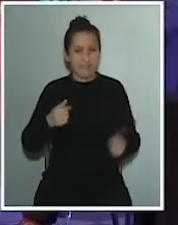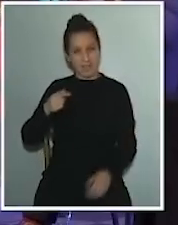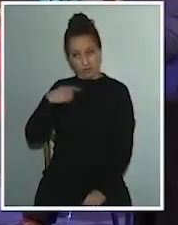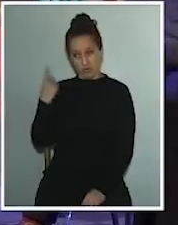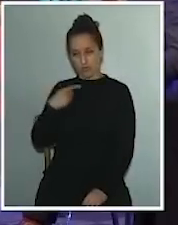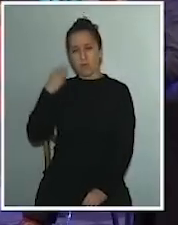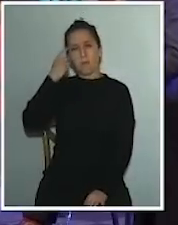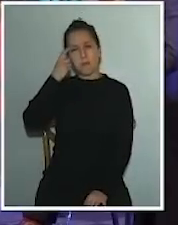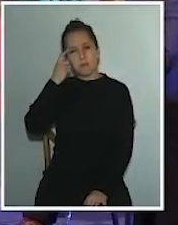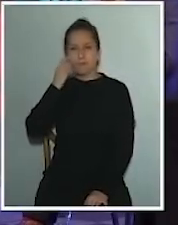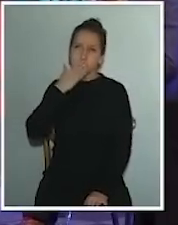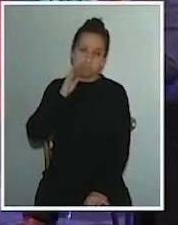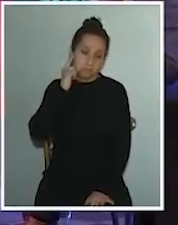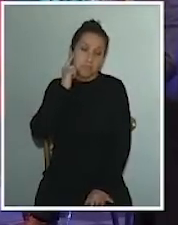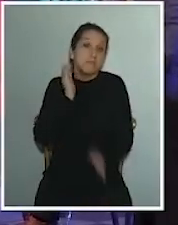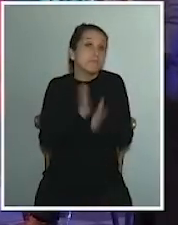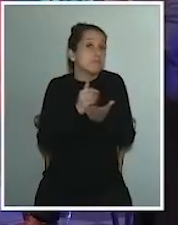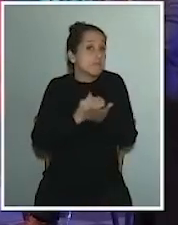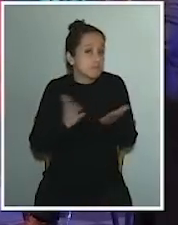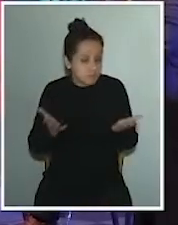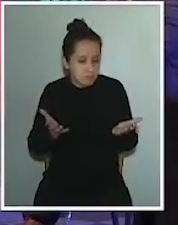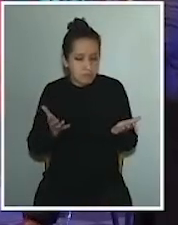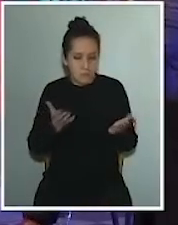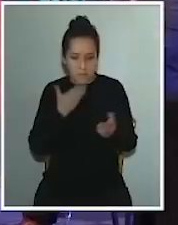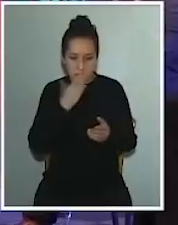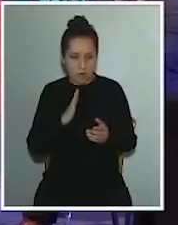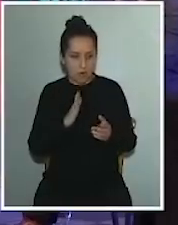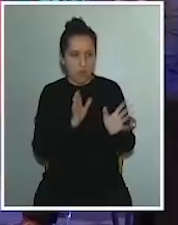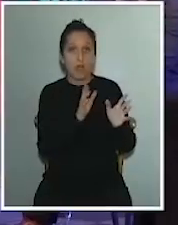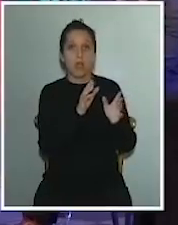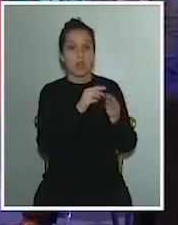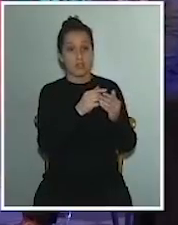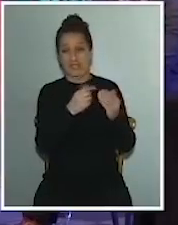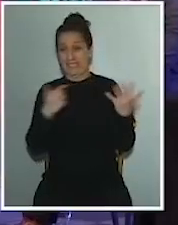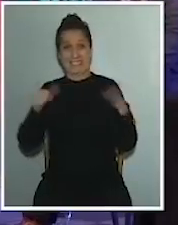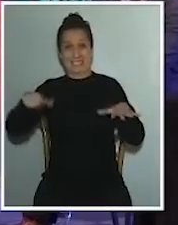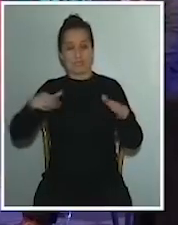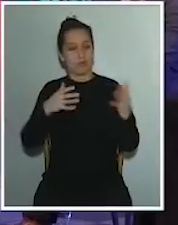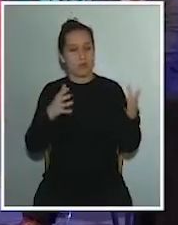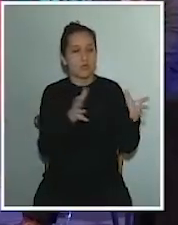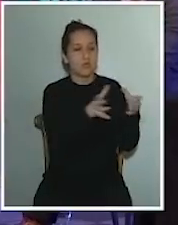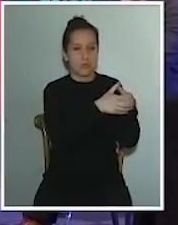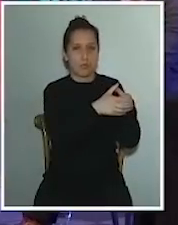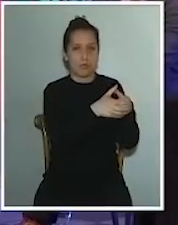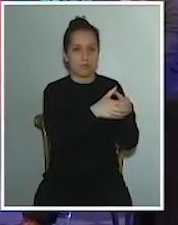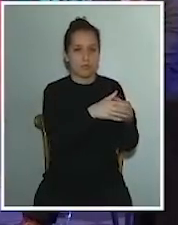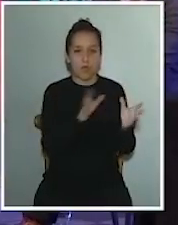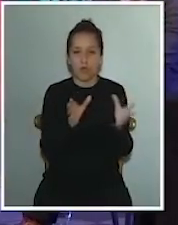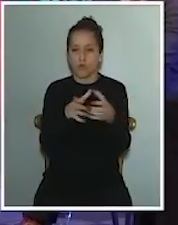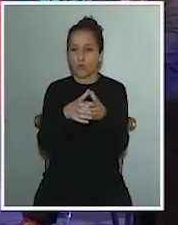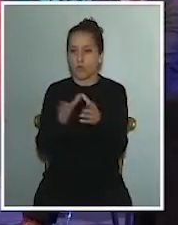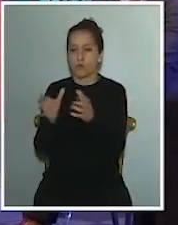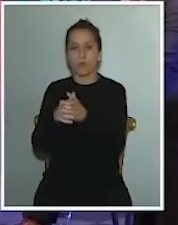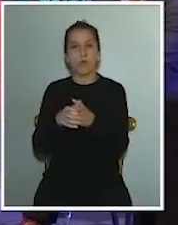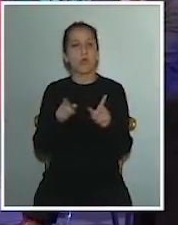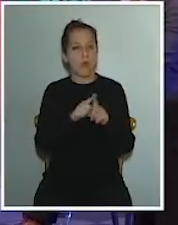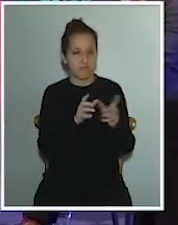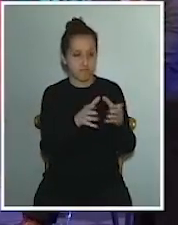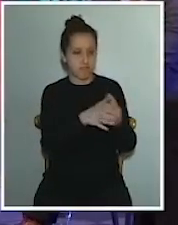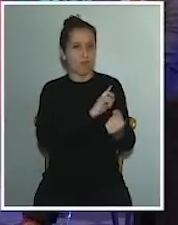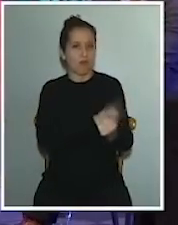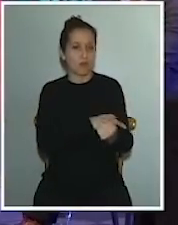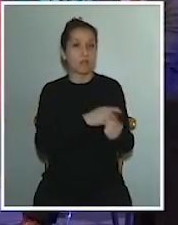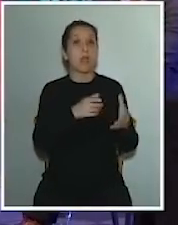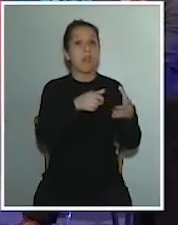pública a debatir aunar fuerzas para enfrentar también al parlamento porque el parlamento También muchas veces se